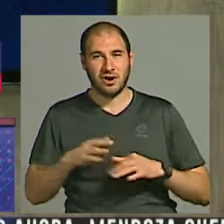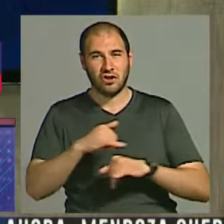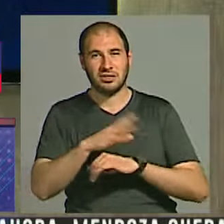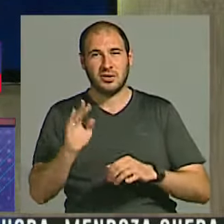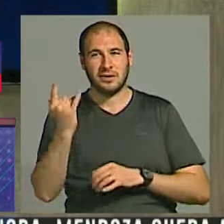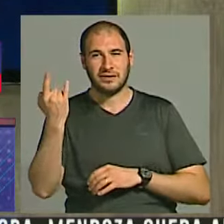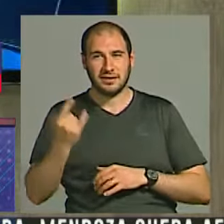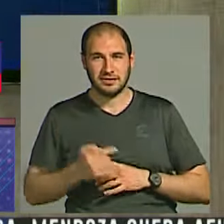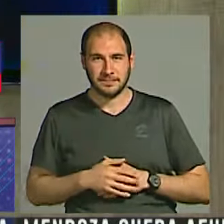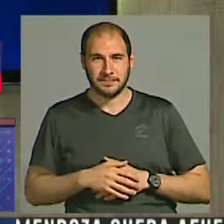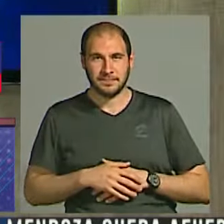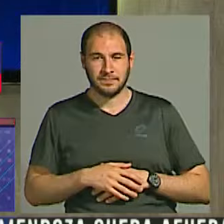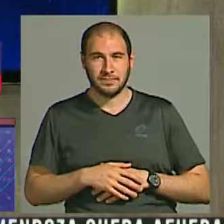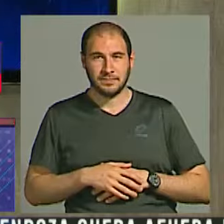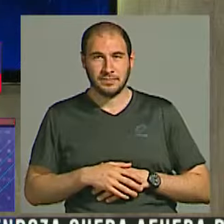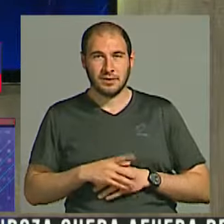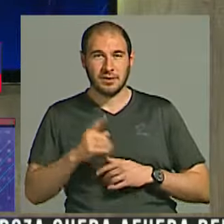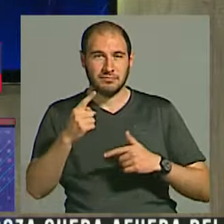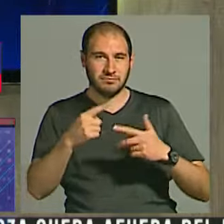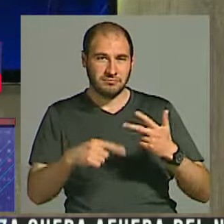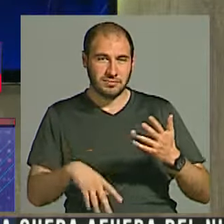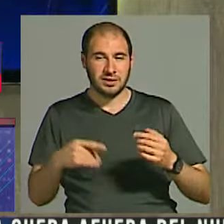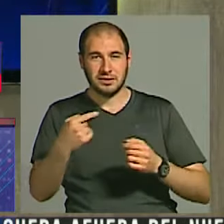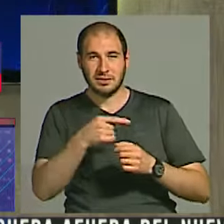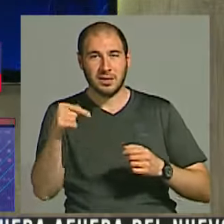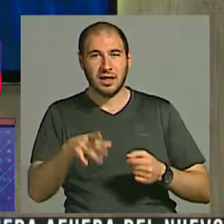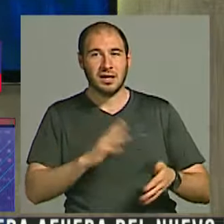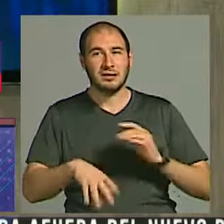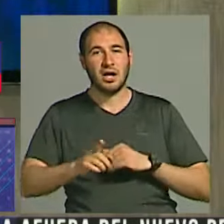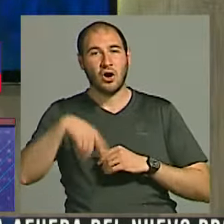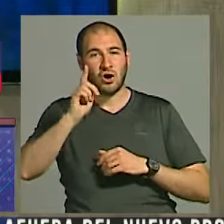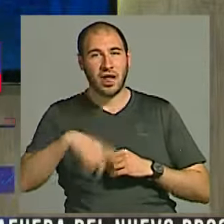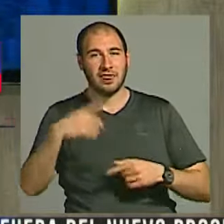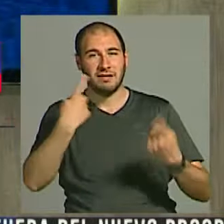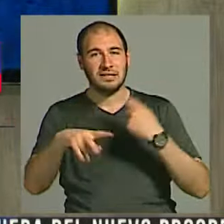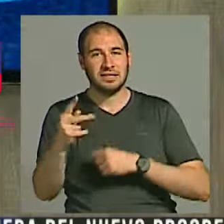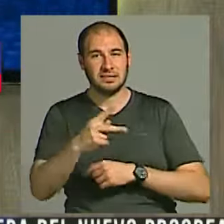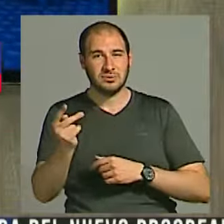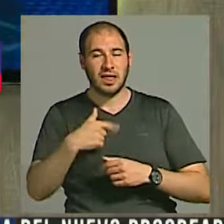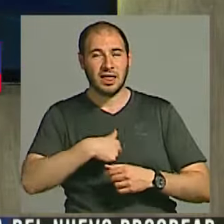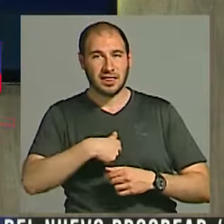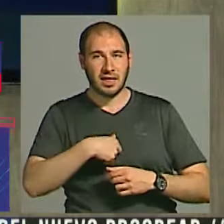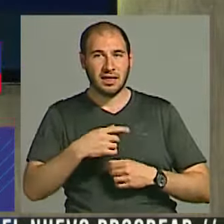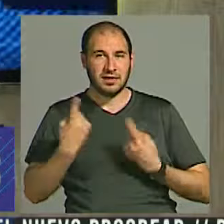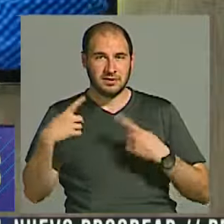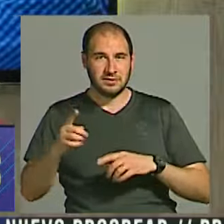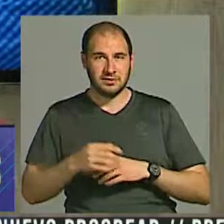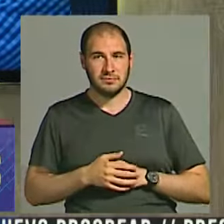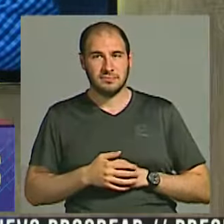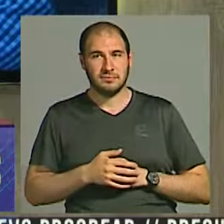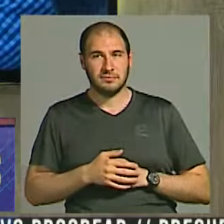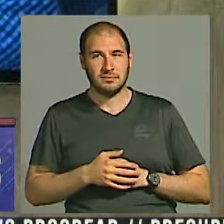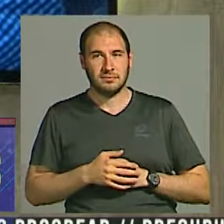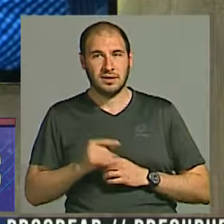noticias universitarias. Entre ellas, esta semana se realizó una jornada de diversidad sexual e identidades disidentes. Esta